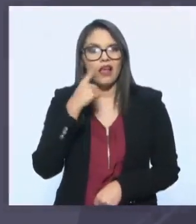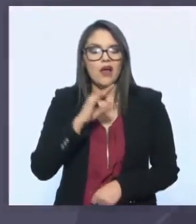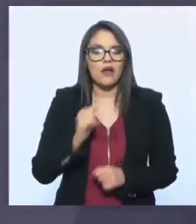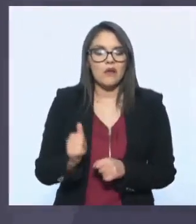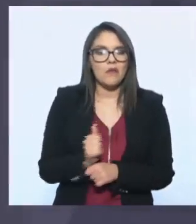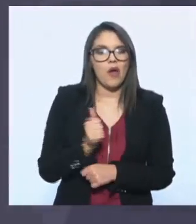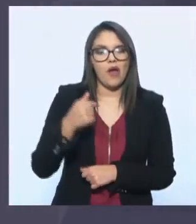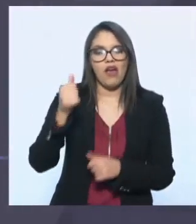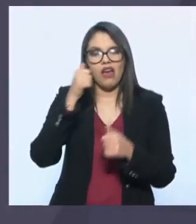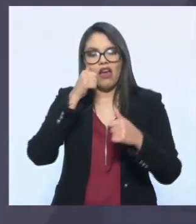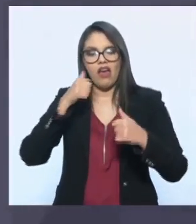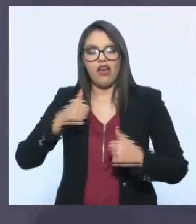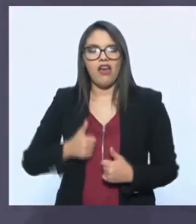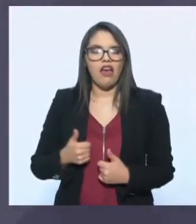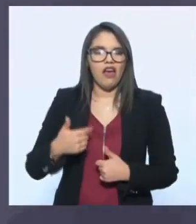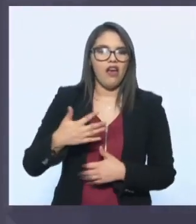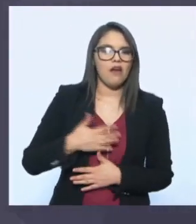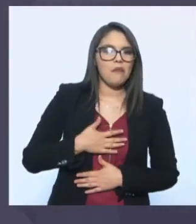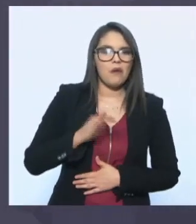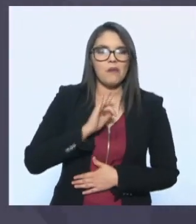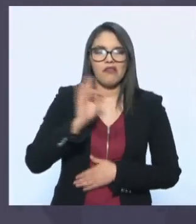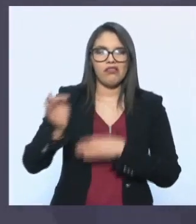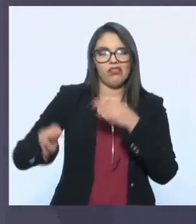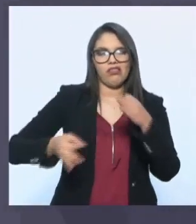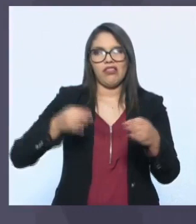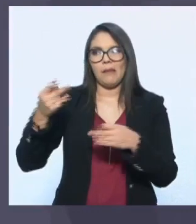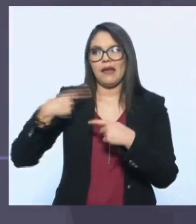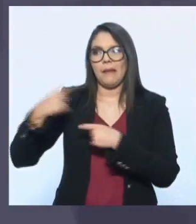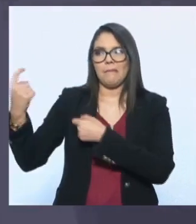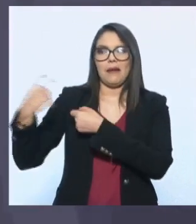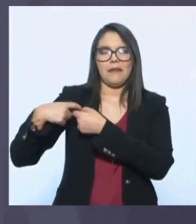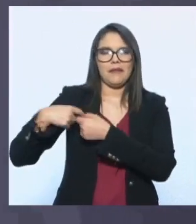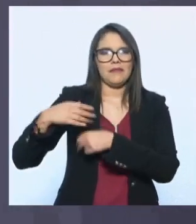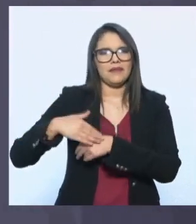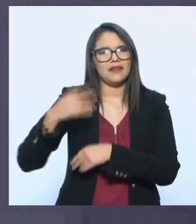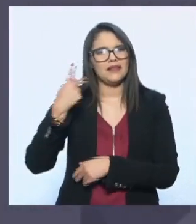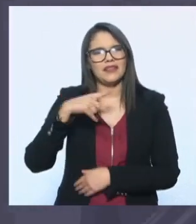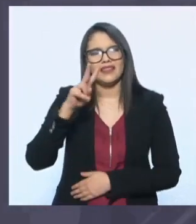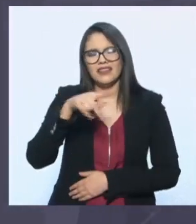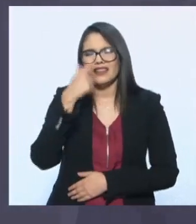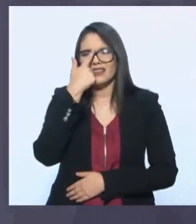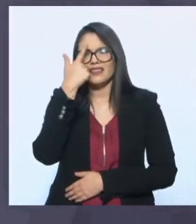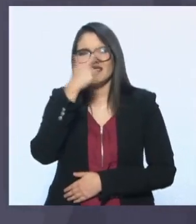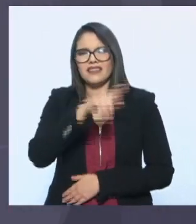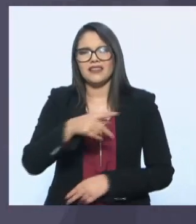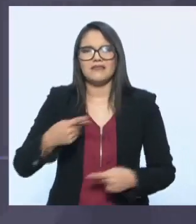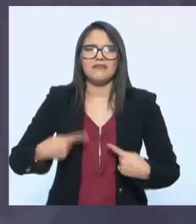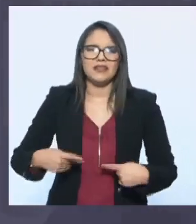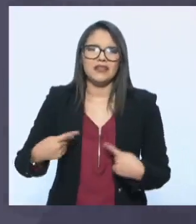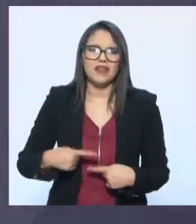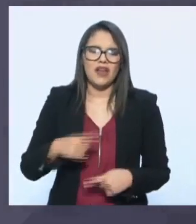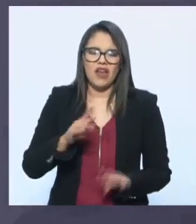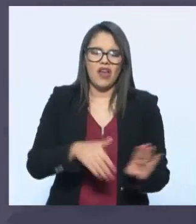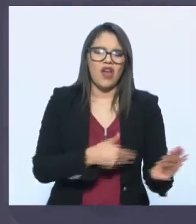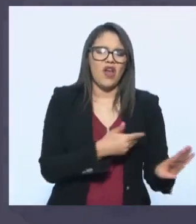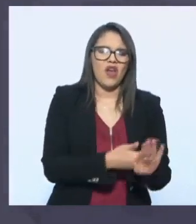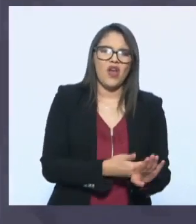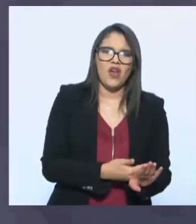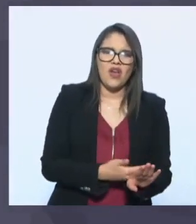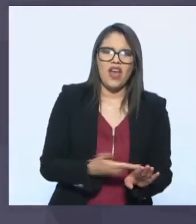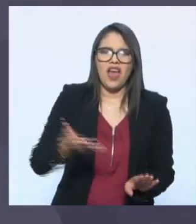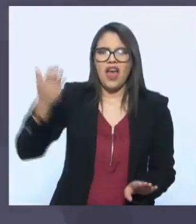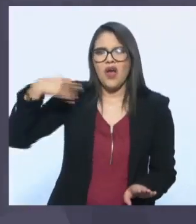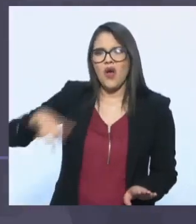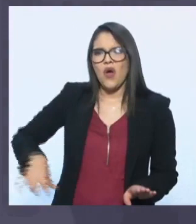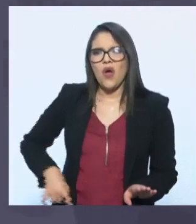de atención de la opinión pública para poder jalar aguas. Pero es mucho más desagradable ver ahí a personas de la oposición que fueron gobierno votaron, y que